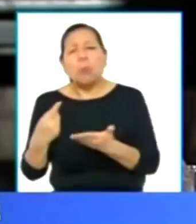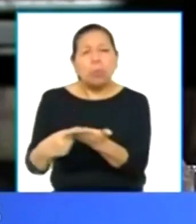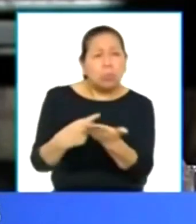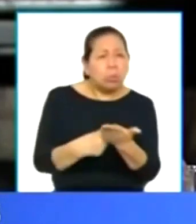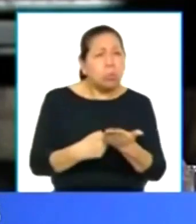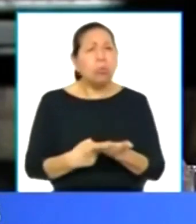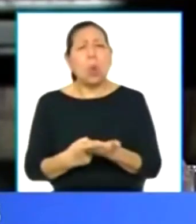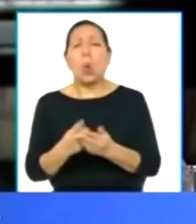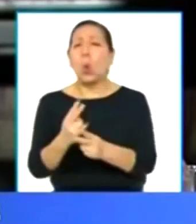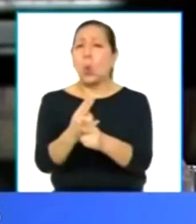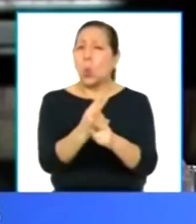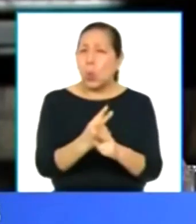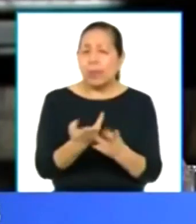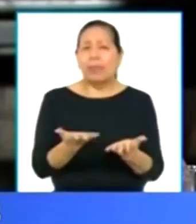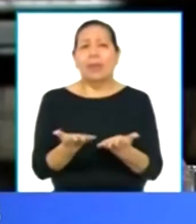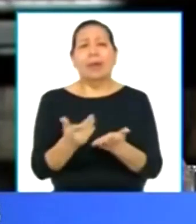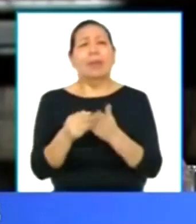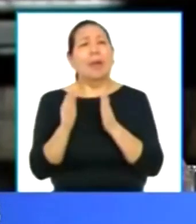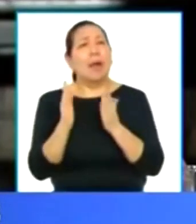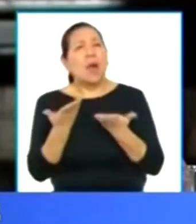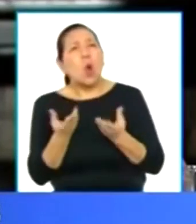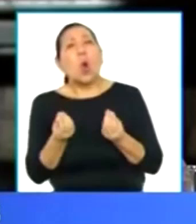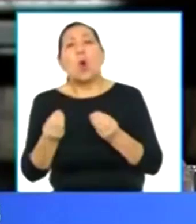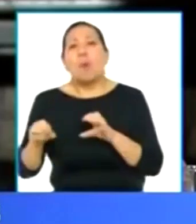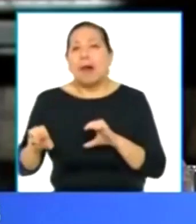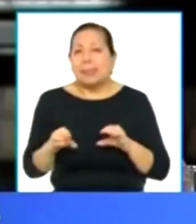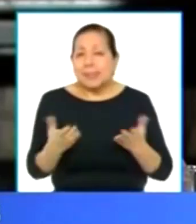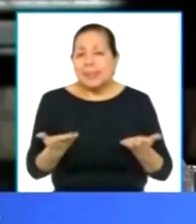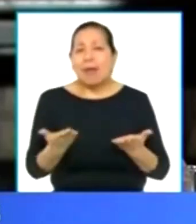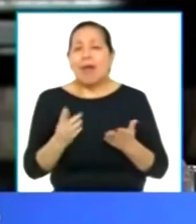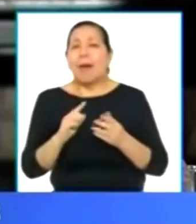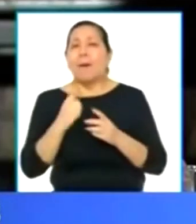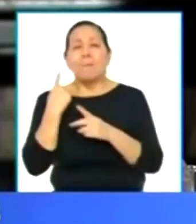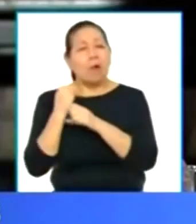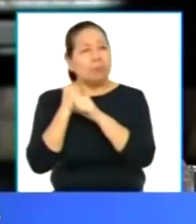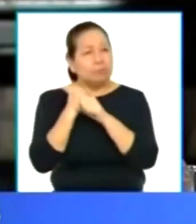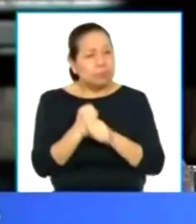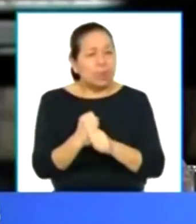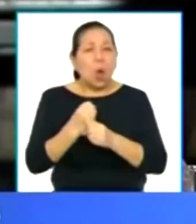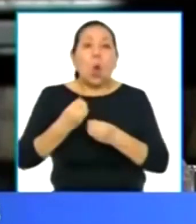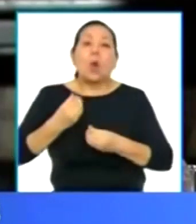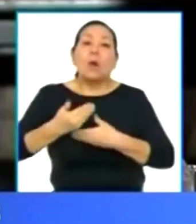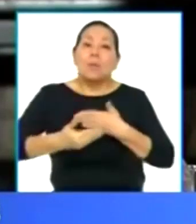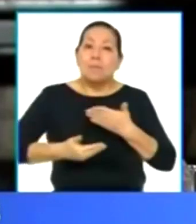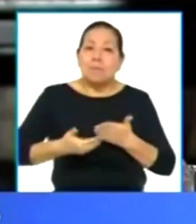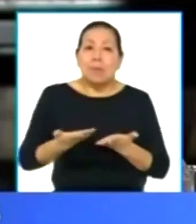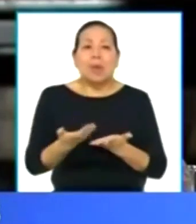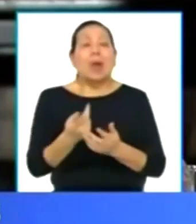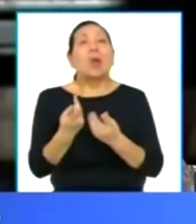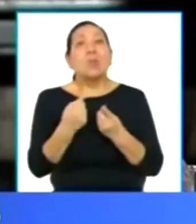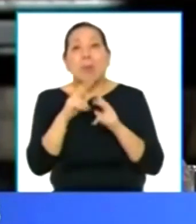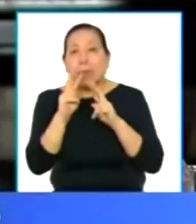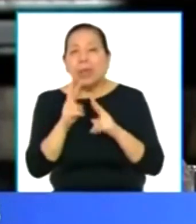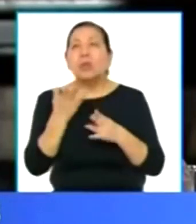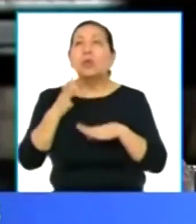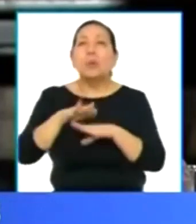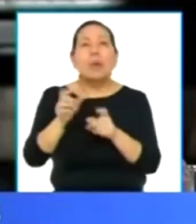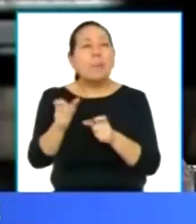en términos de prevención, atención y fortaleciendo el proceso de